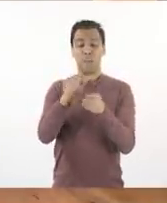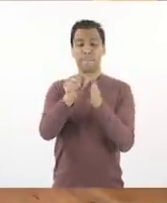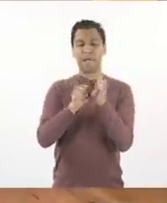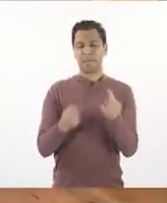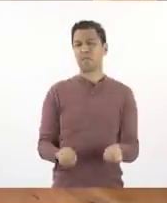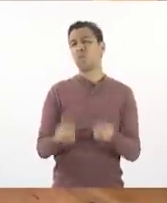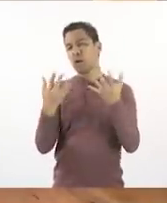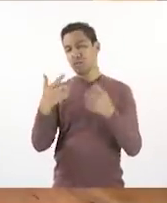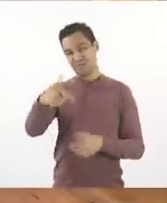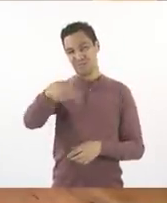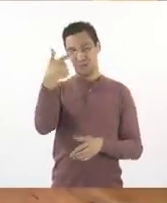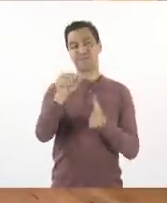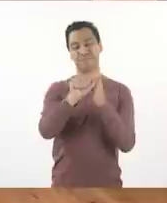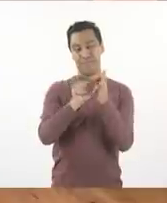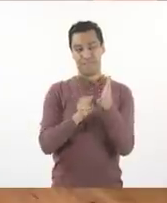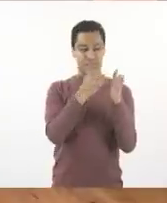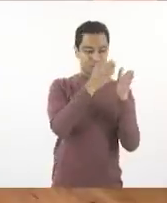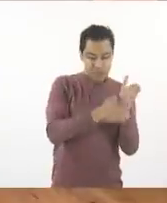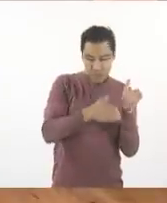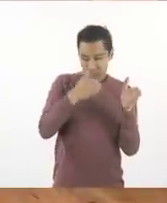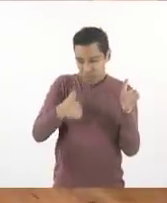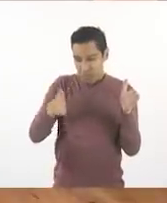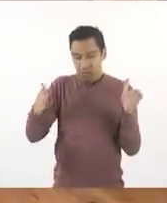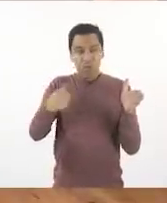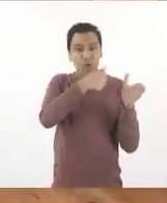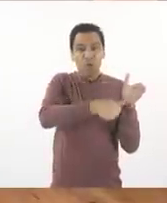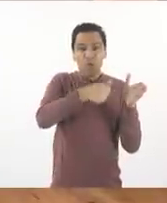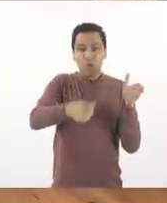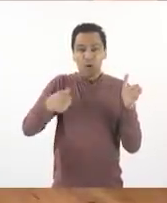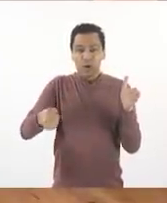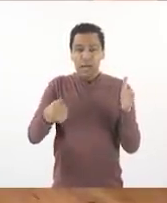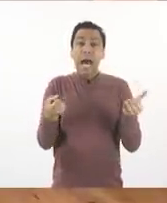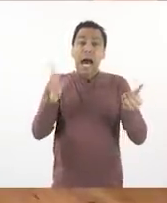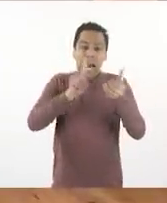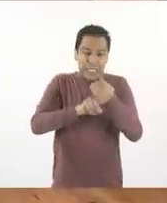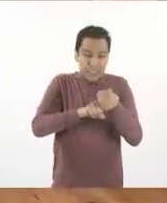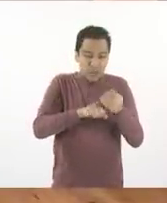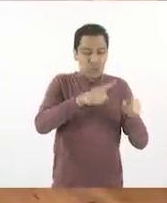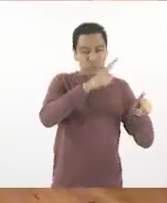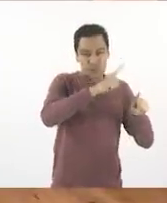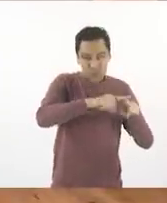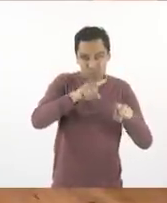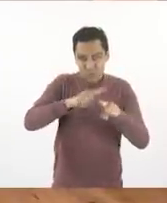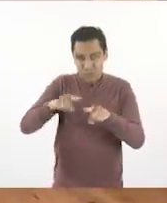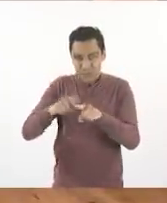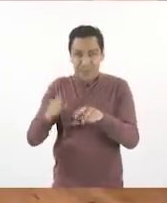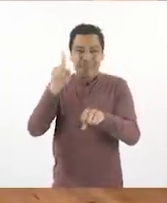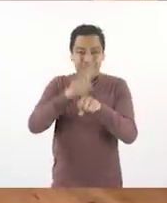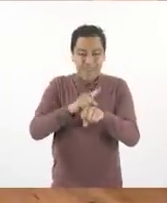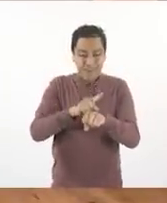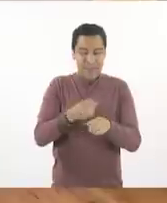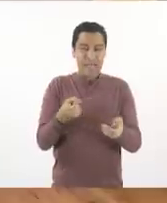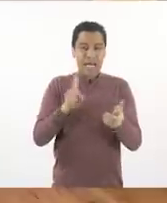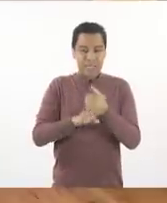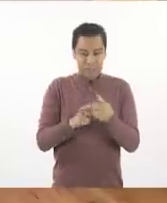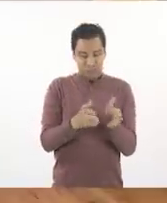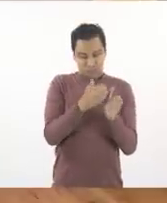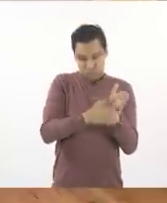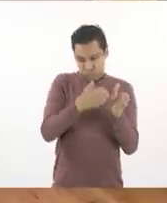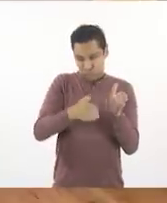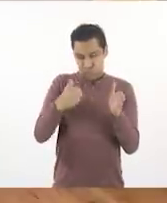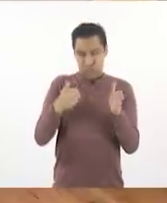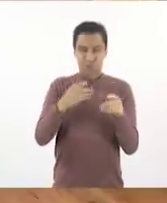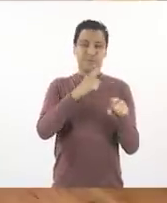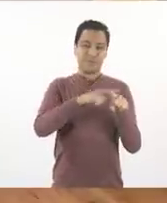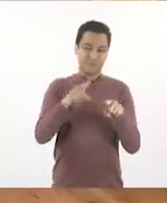meses y que cada uno de estos meses tienen diferentes... días. Muy bien. No lo olviden, niños.